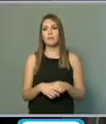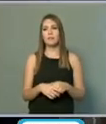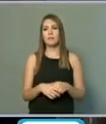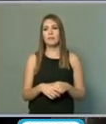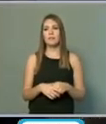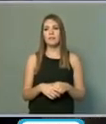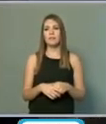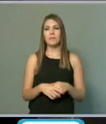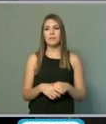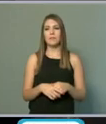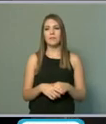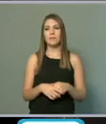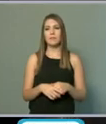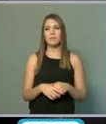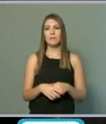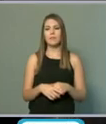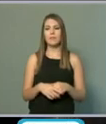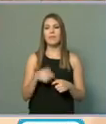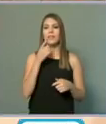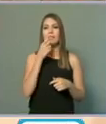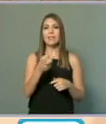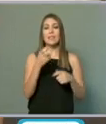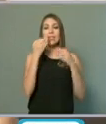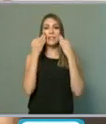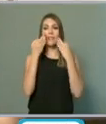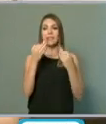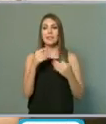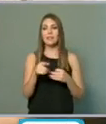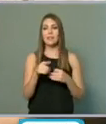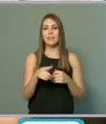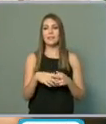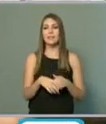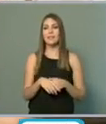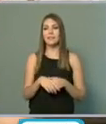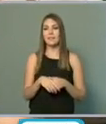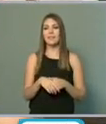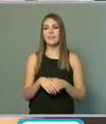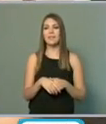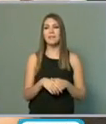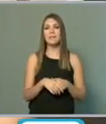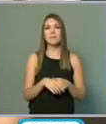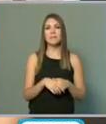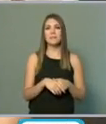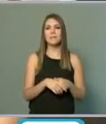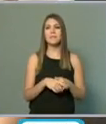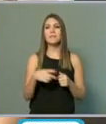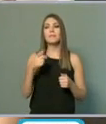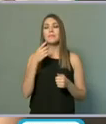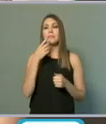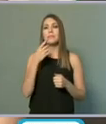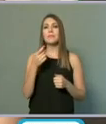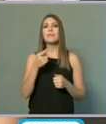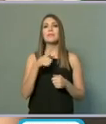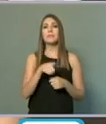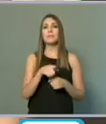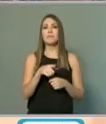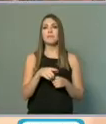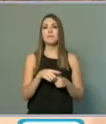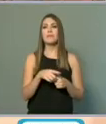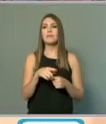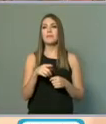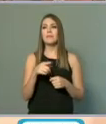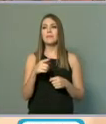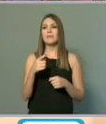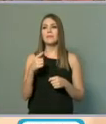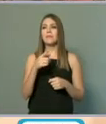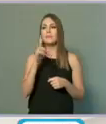pame, Muéstrale acá, compañera, para que se alcance a ver. ¿Dónde Eso. está? ¿Dónde Lo vamos está? a freír Ay, tantito. qué Hay que bonita tener toma, cuidado. qué bárbaro. Eso, qué bonito.